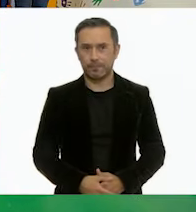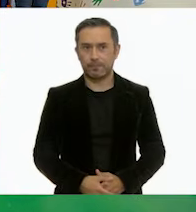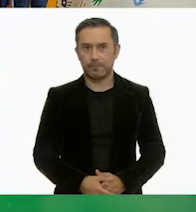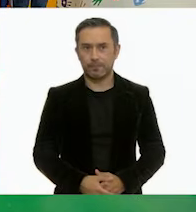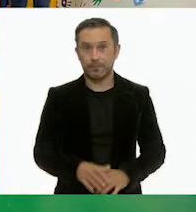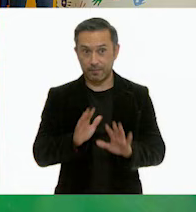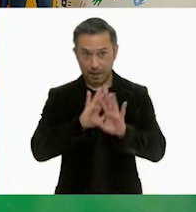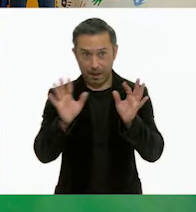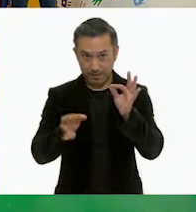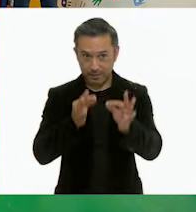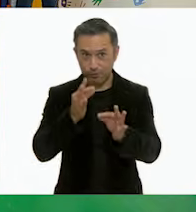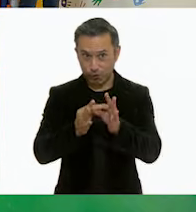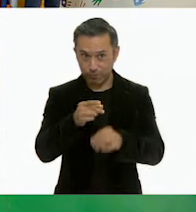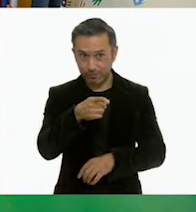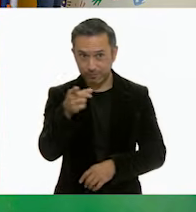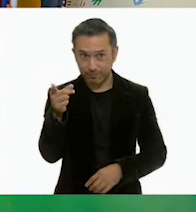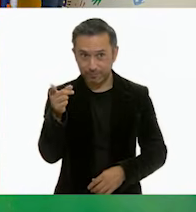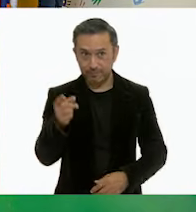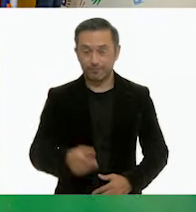¿Listas y listos?